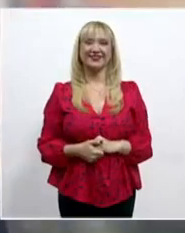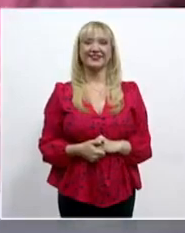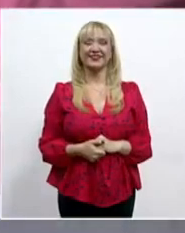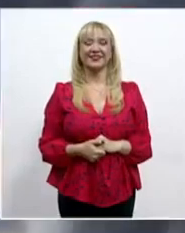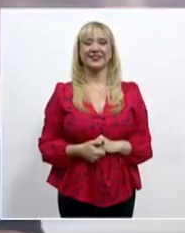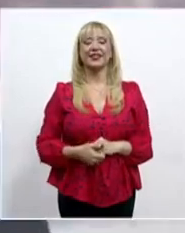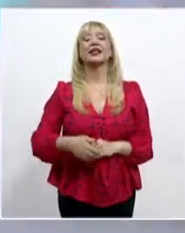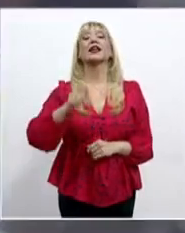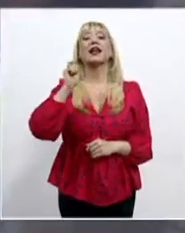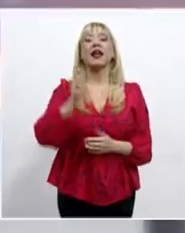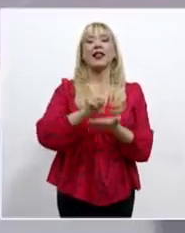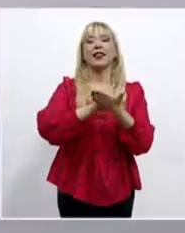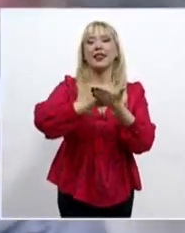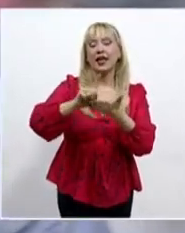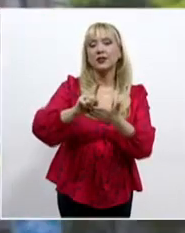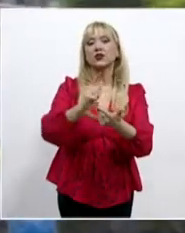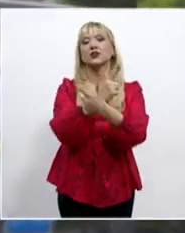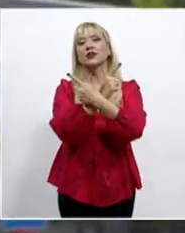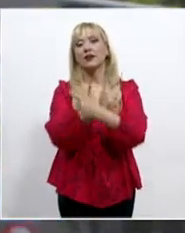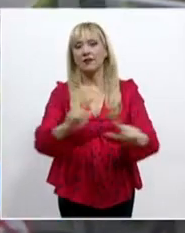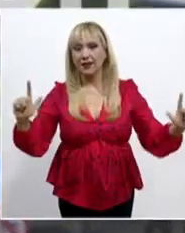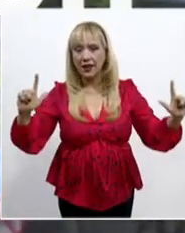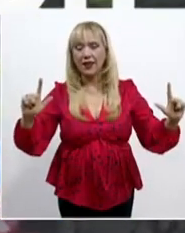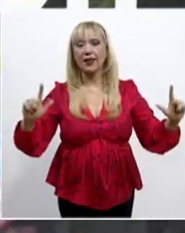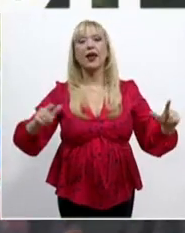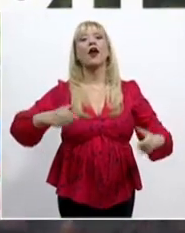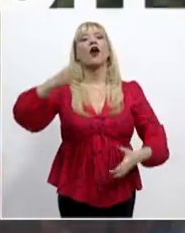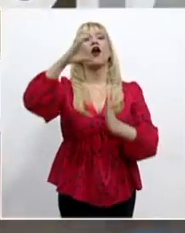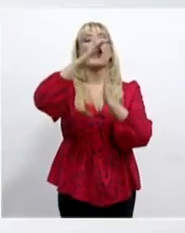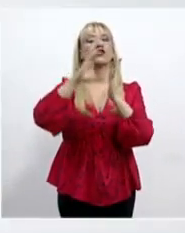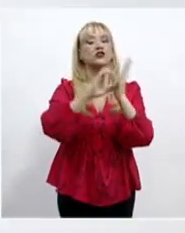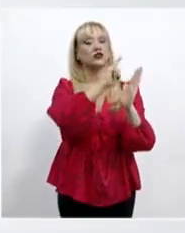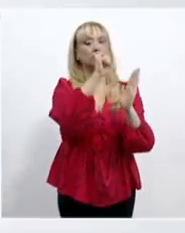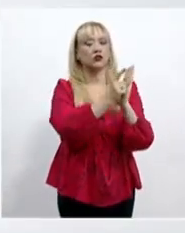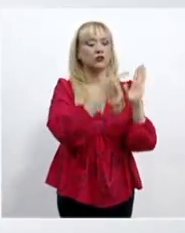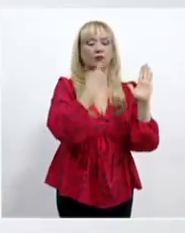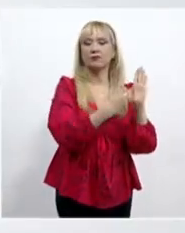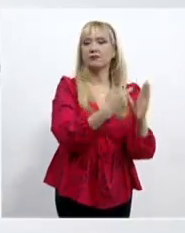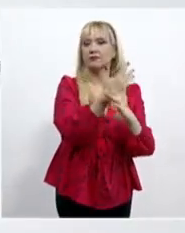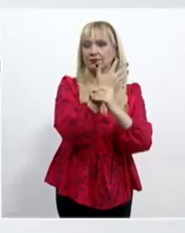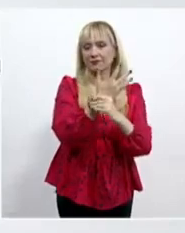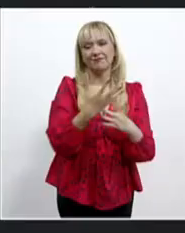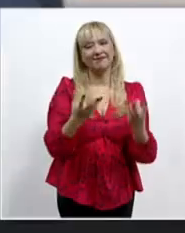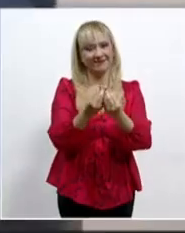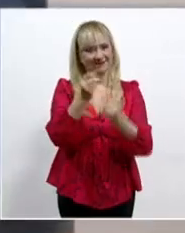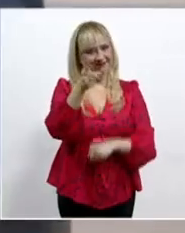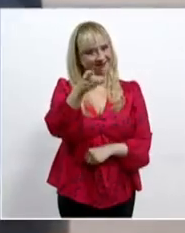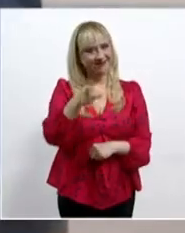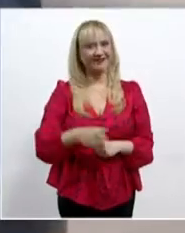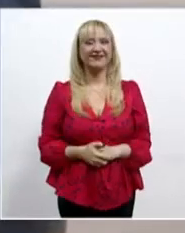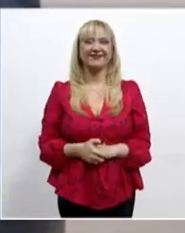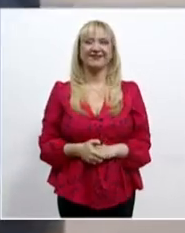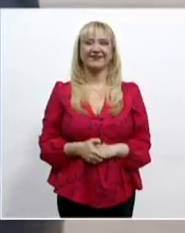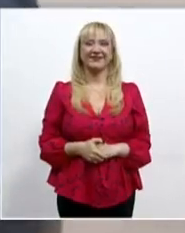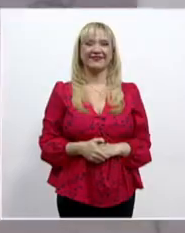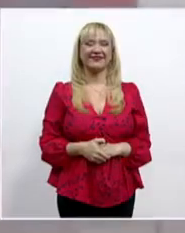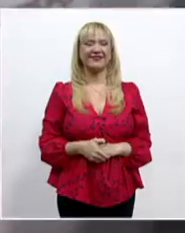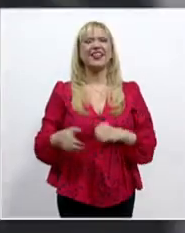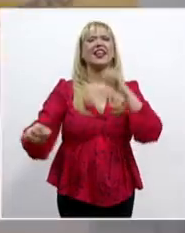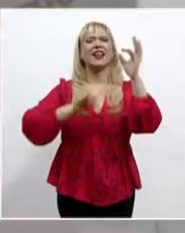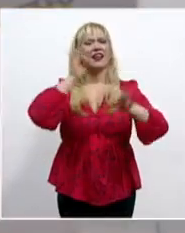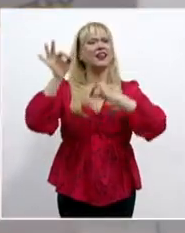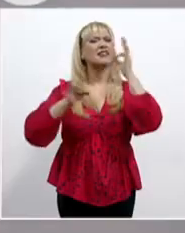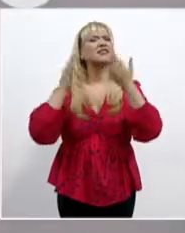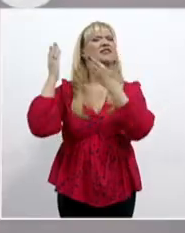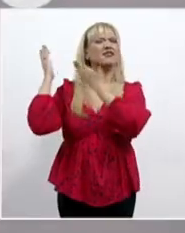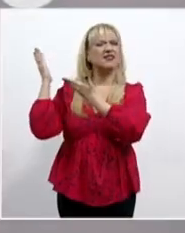Soy derechos y libertades. Soy la Constitución. La Corte Contigo. La campaña busca que las